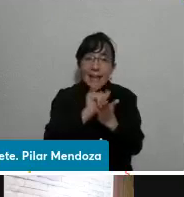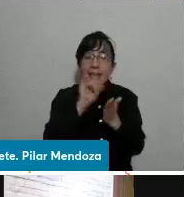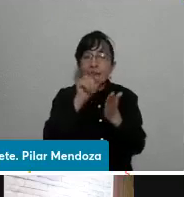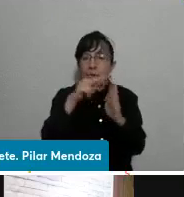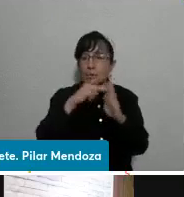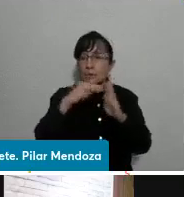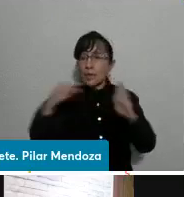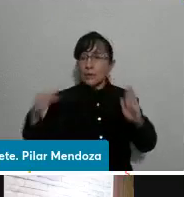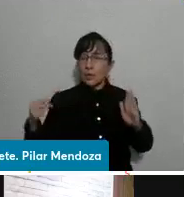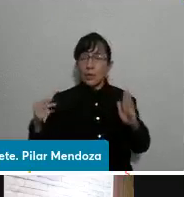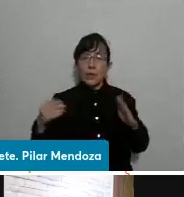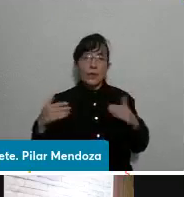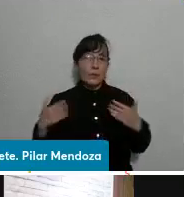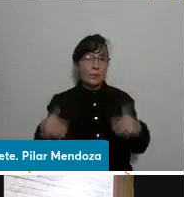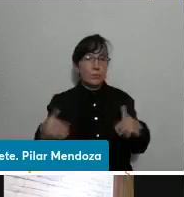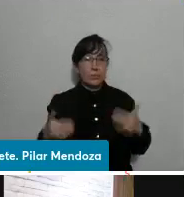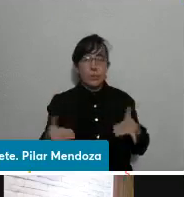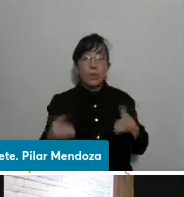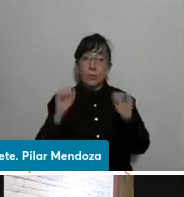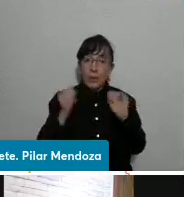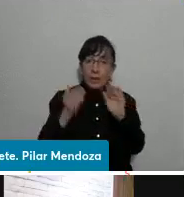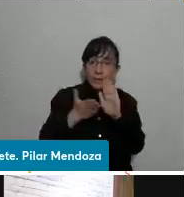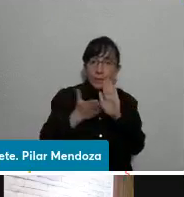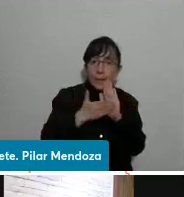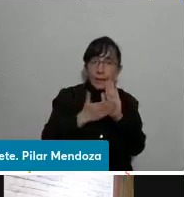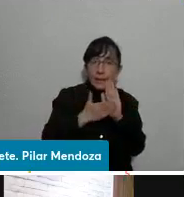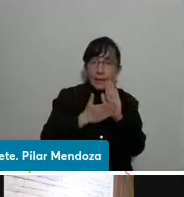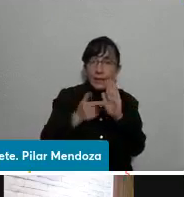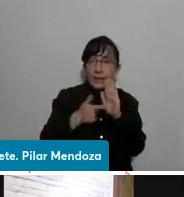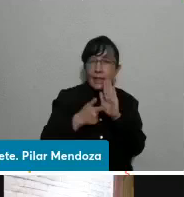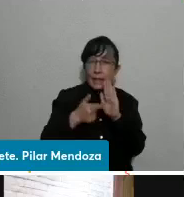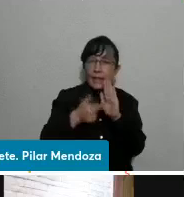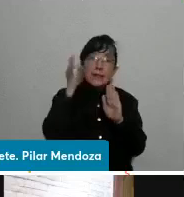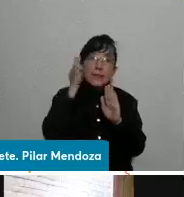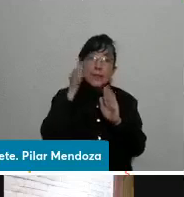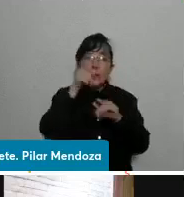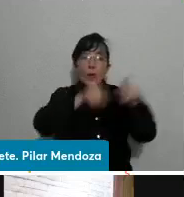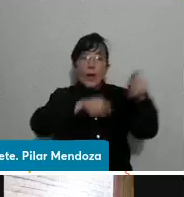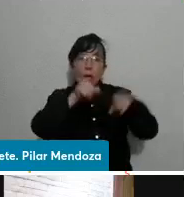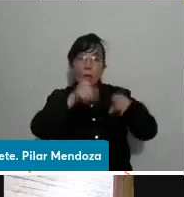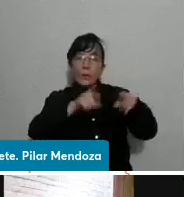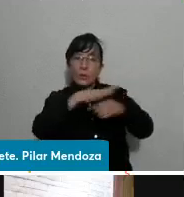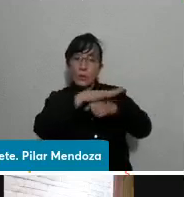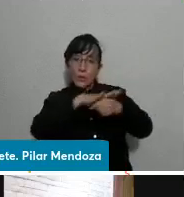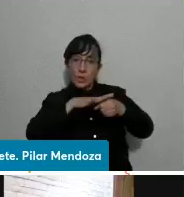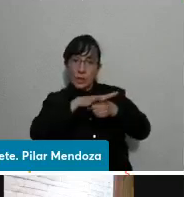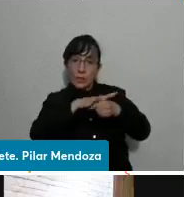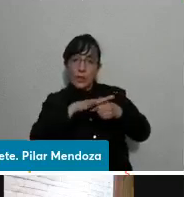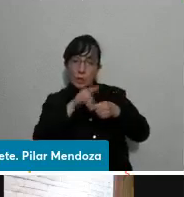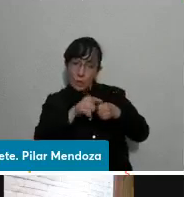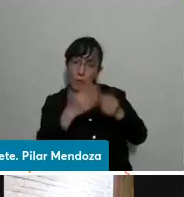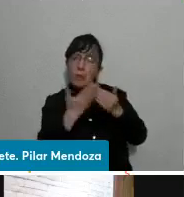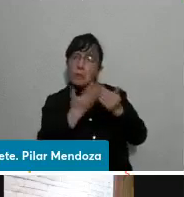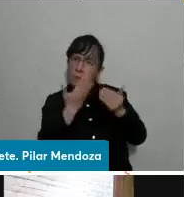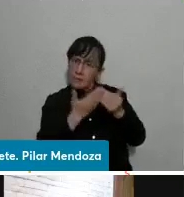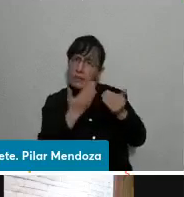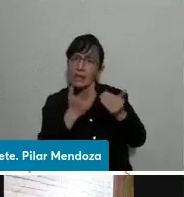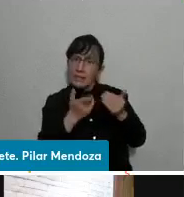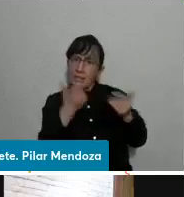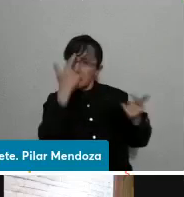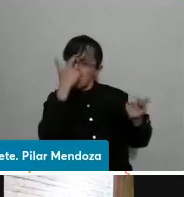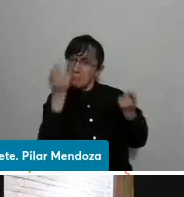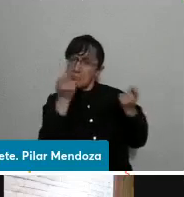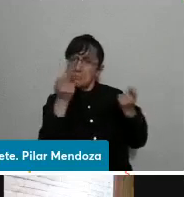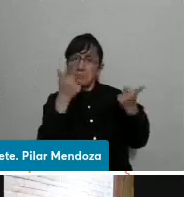ha permitido verificar también qué situaciones son más viables para ellos con la estrategia y